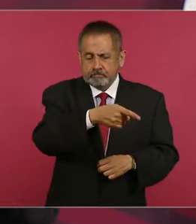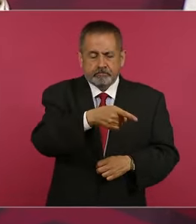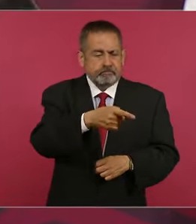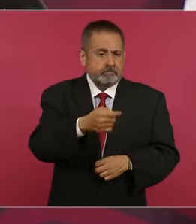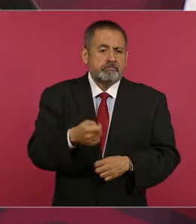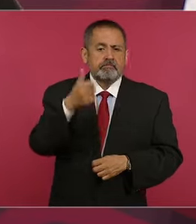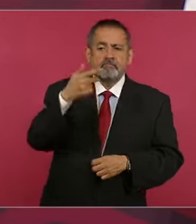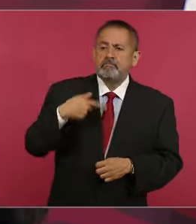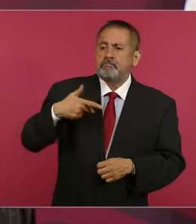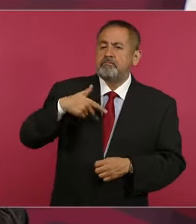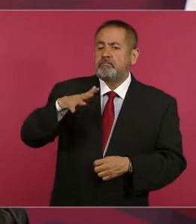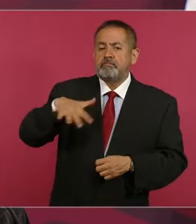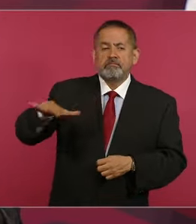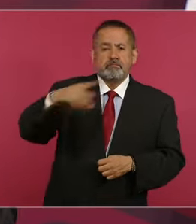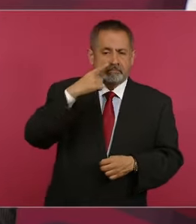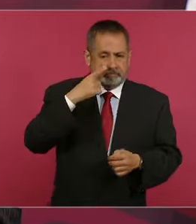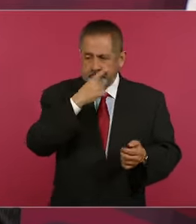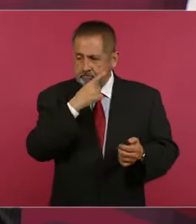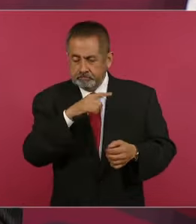y